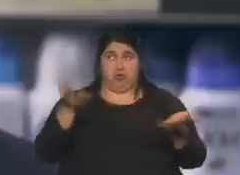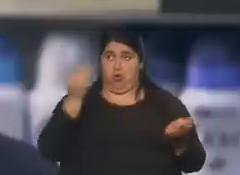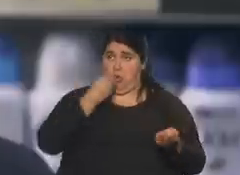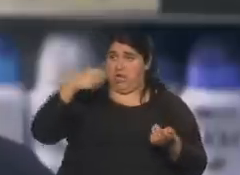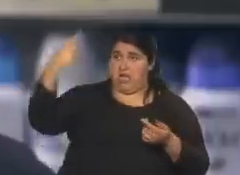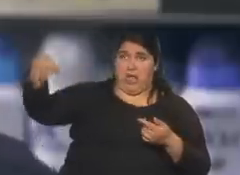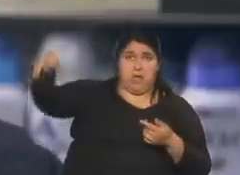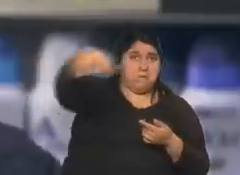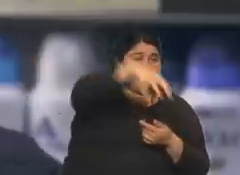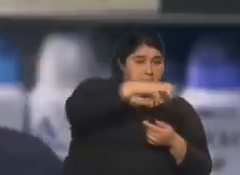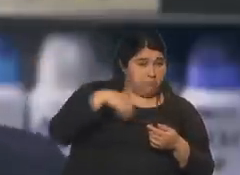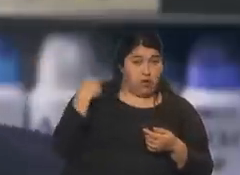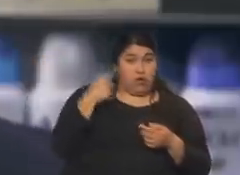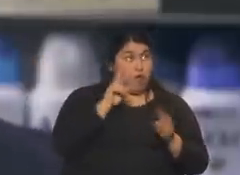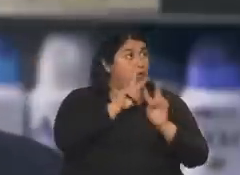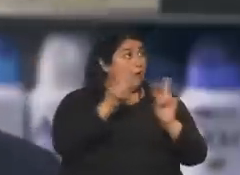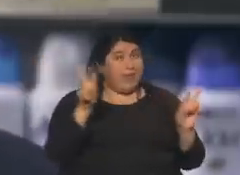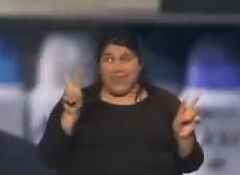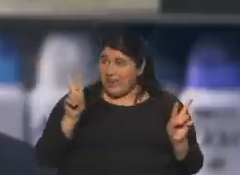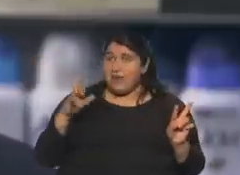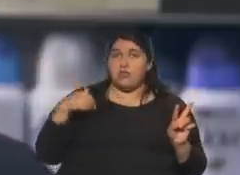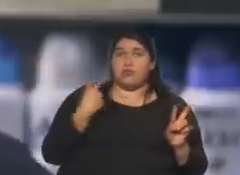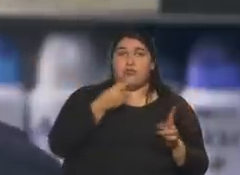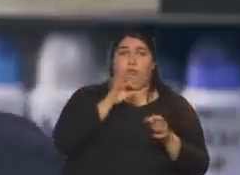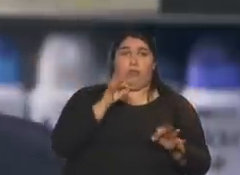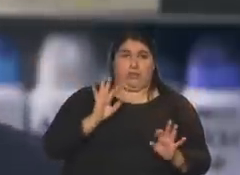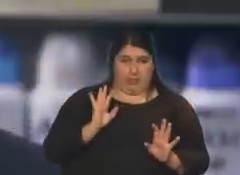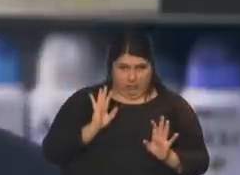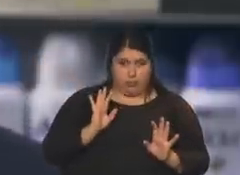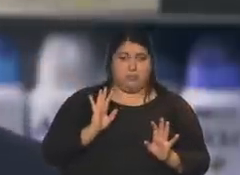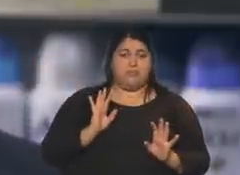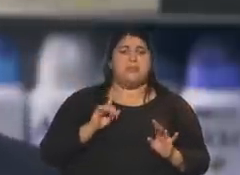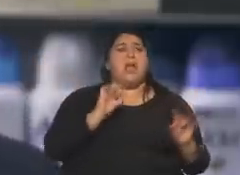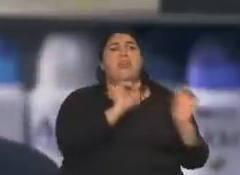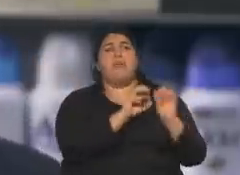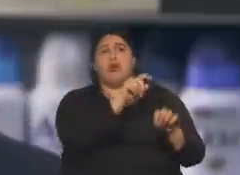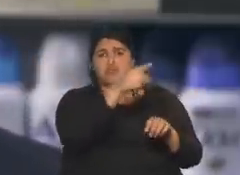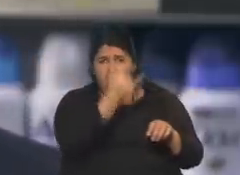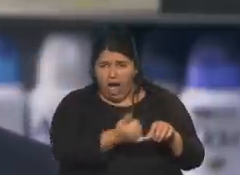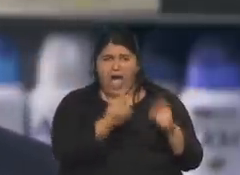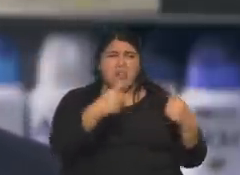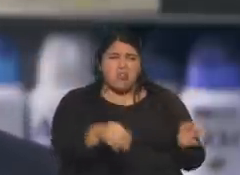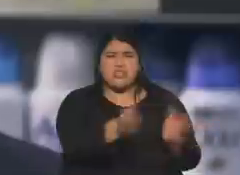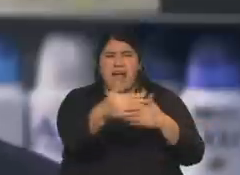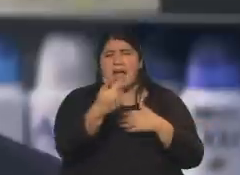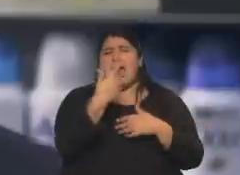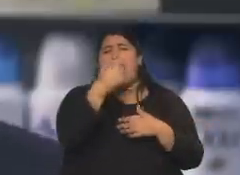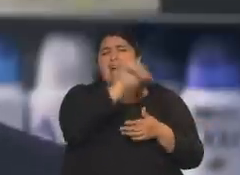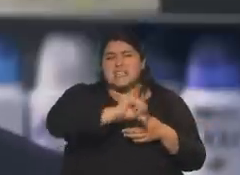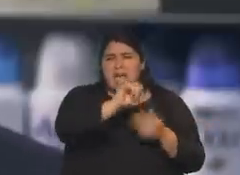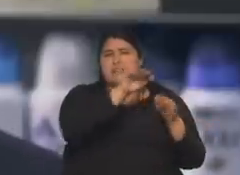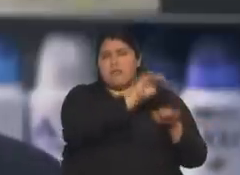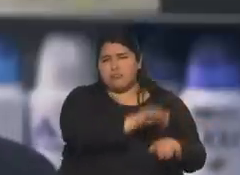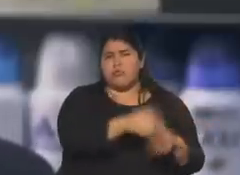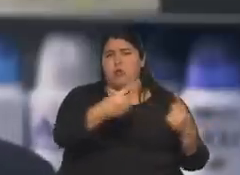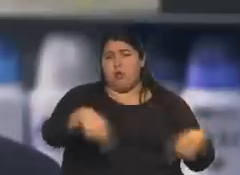y nosotros lo que ve acá es lo que tenemos para vender. Tal vez en el depósito podamos tener 2 o 3 cajas de aceite o un